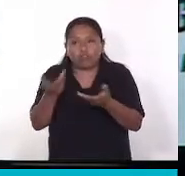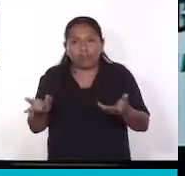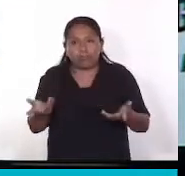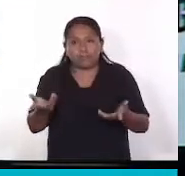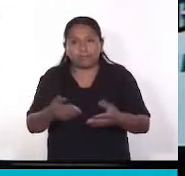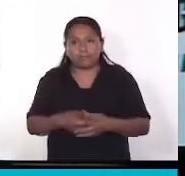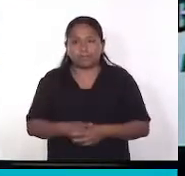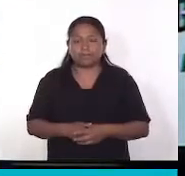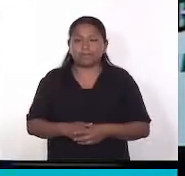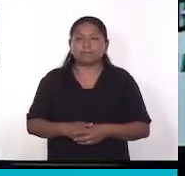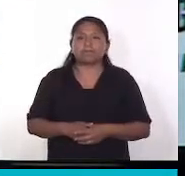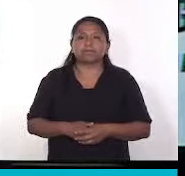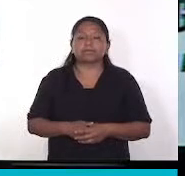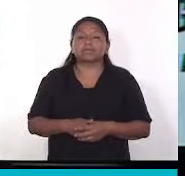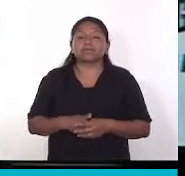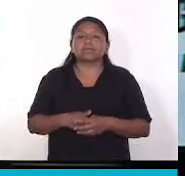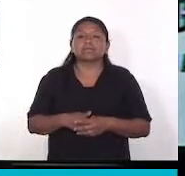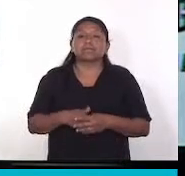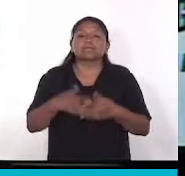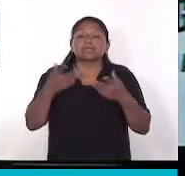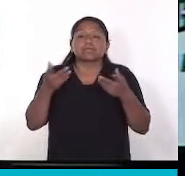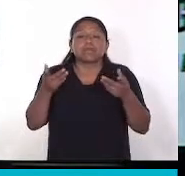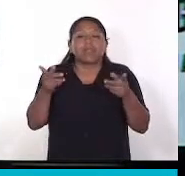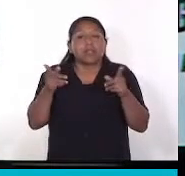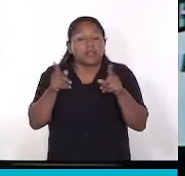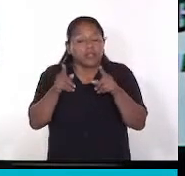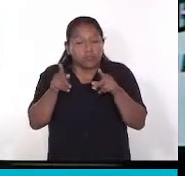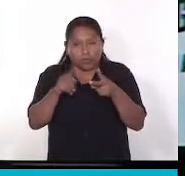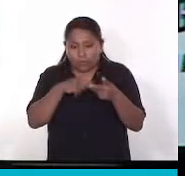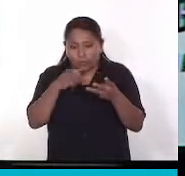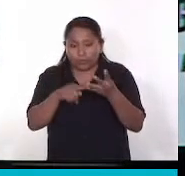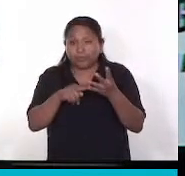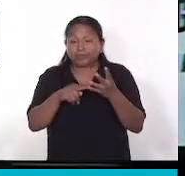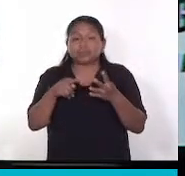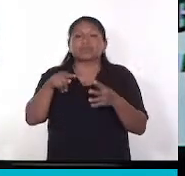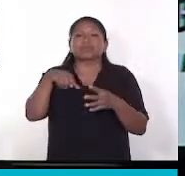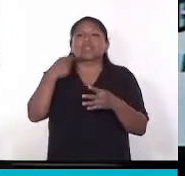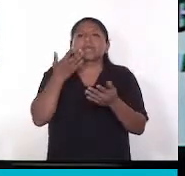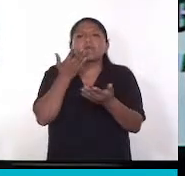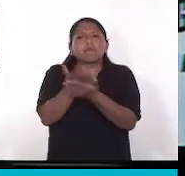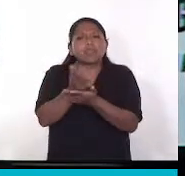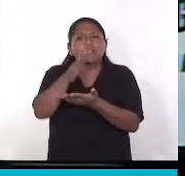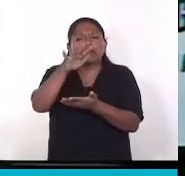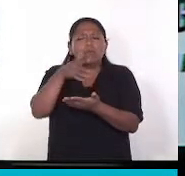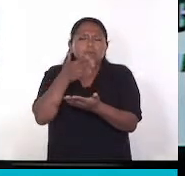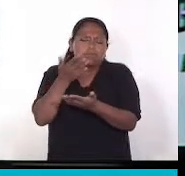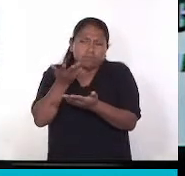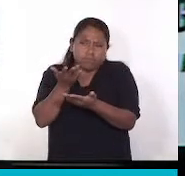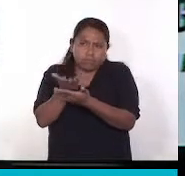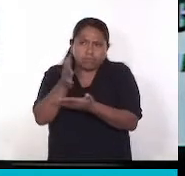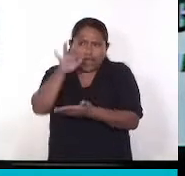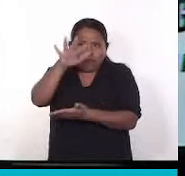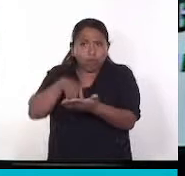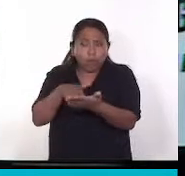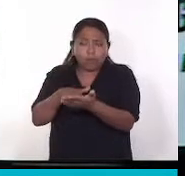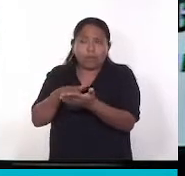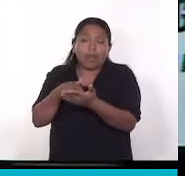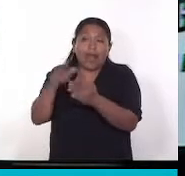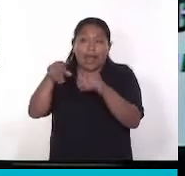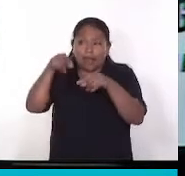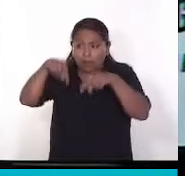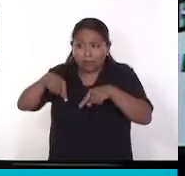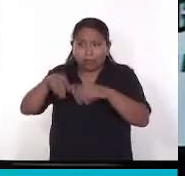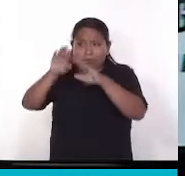Finalmente, y en el mismo sentido, hemos presentado un pedido de informe al actual Ministerio de